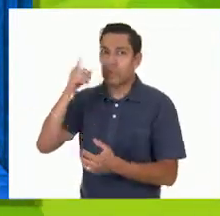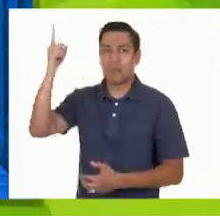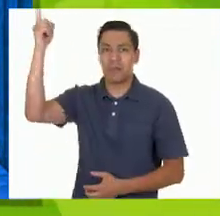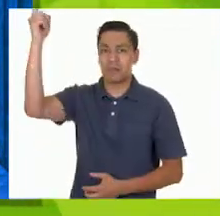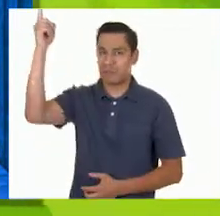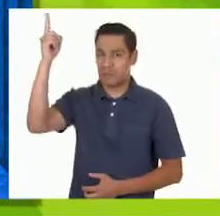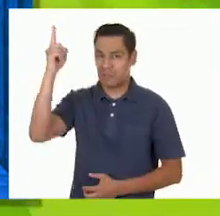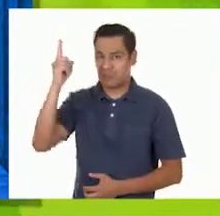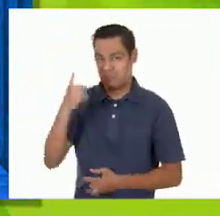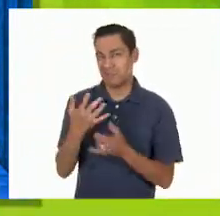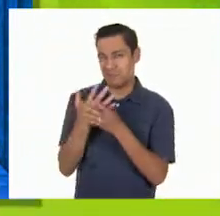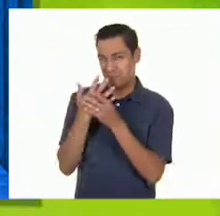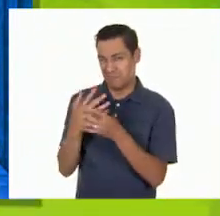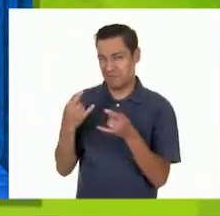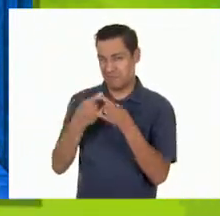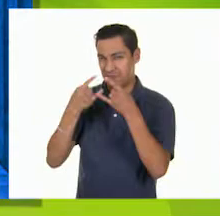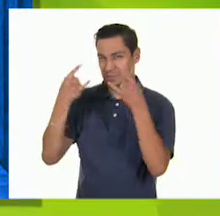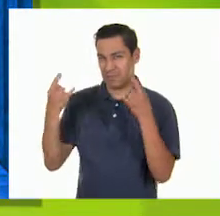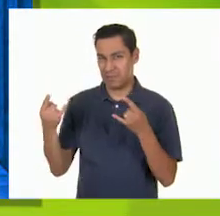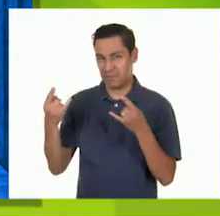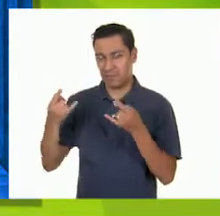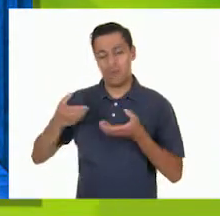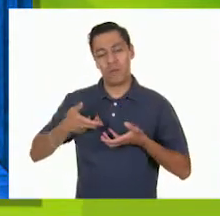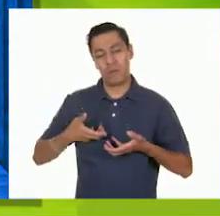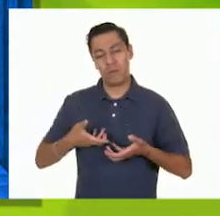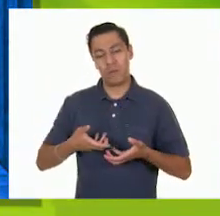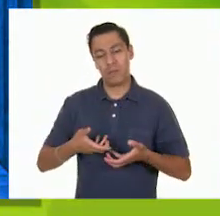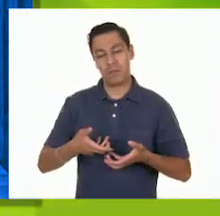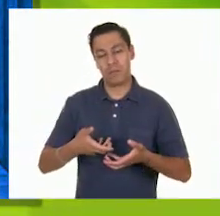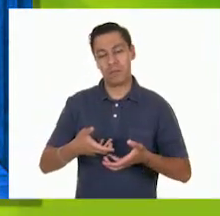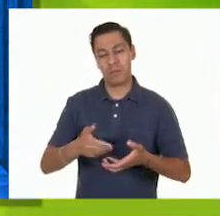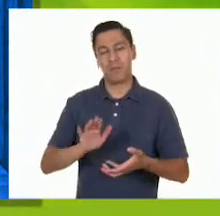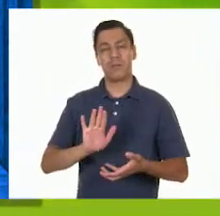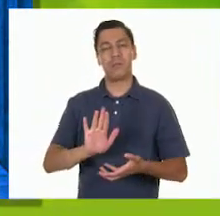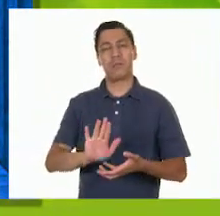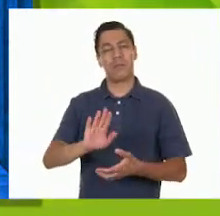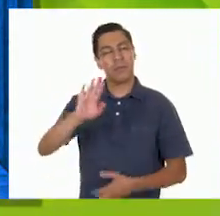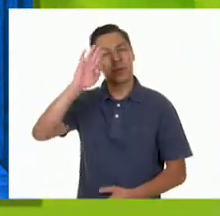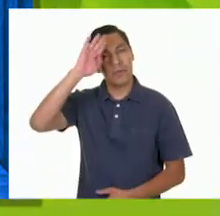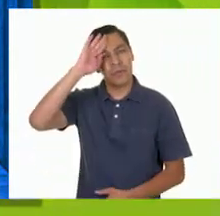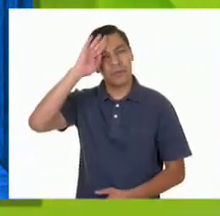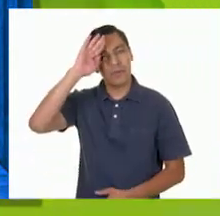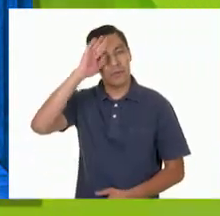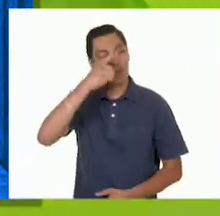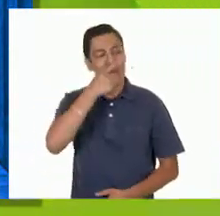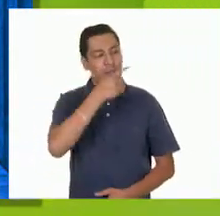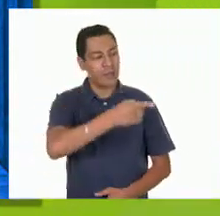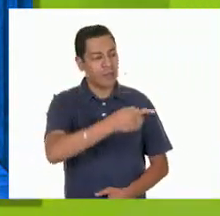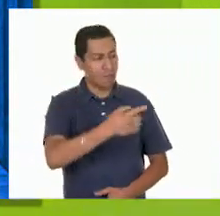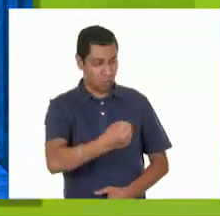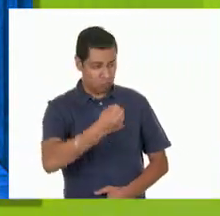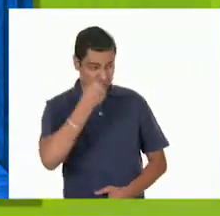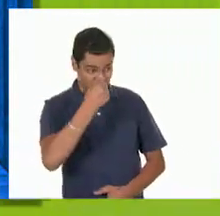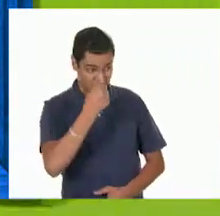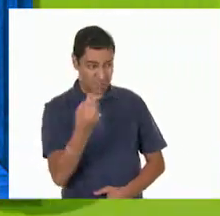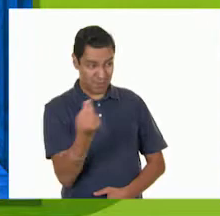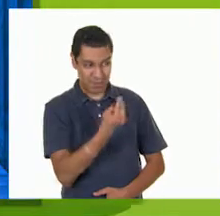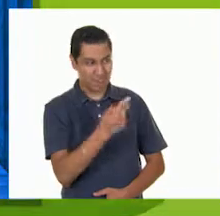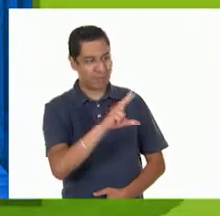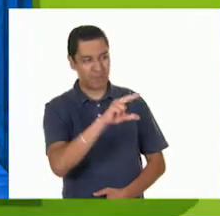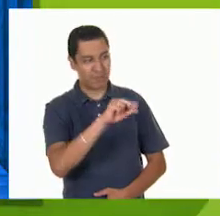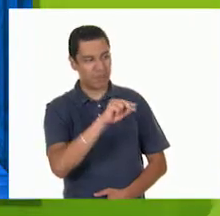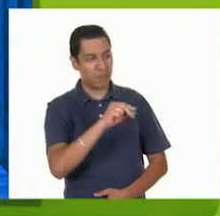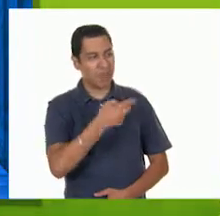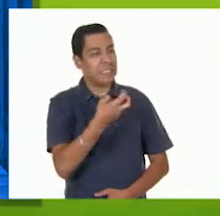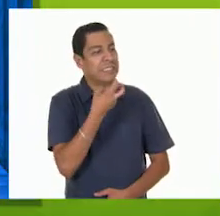y a un lado del camino medito y les dijo no es la fuerza es